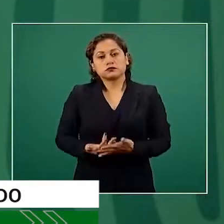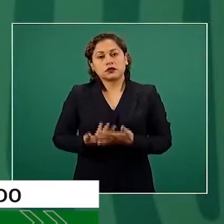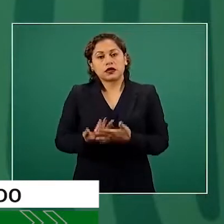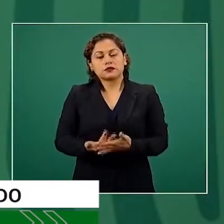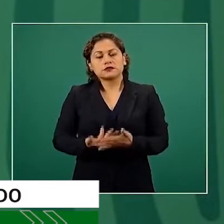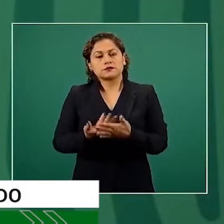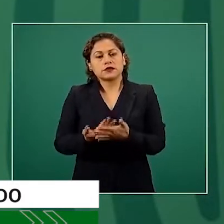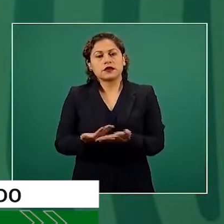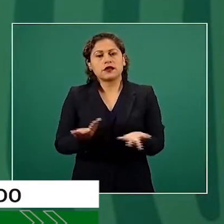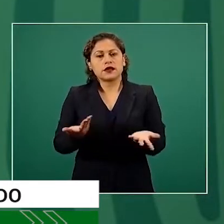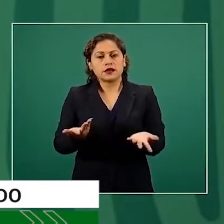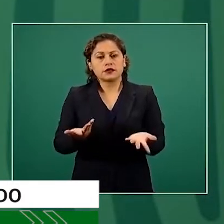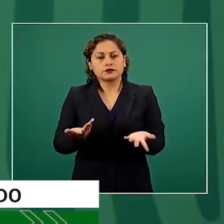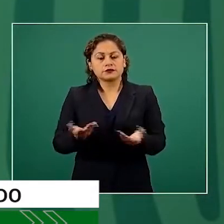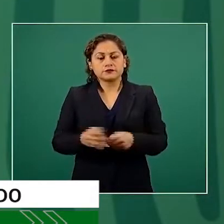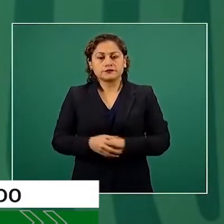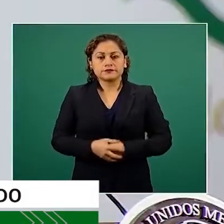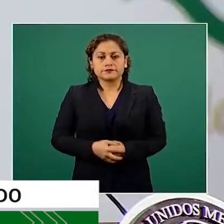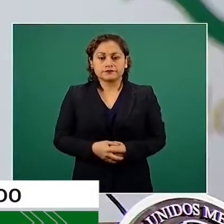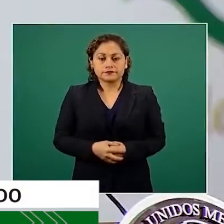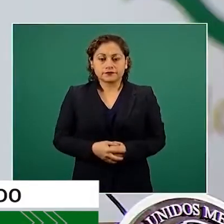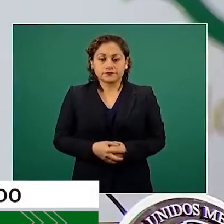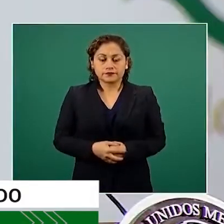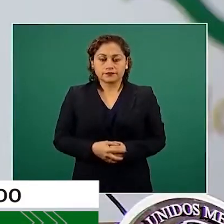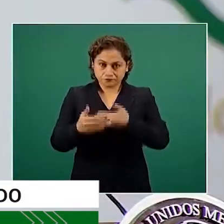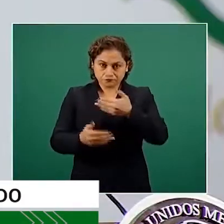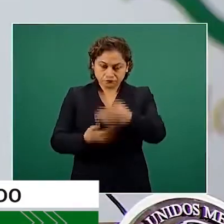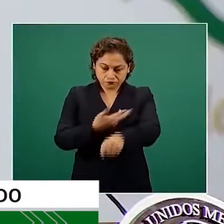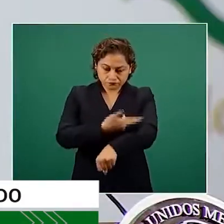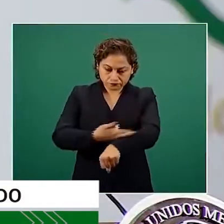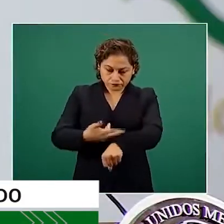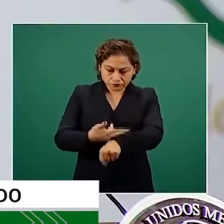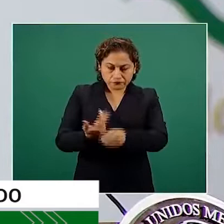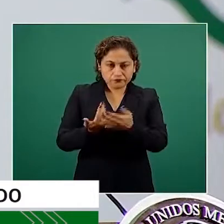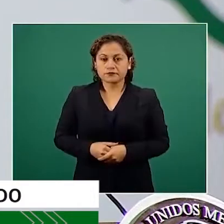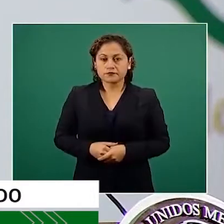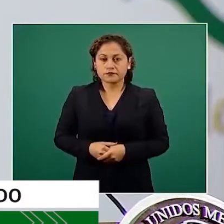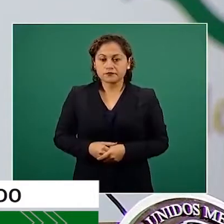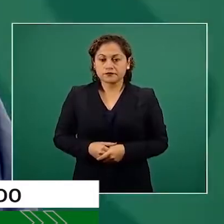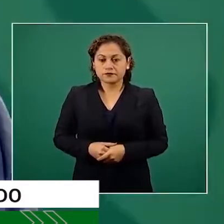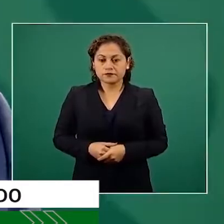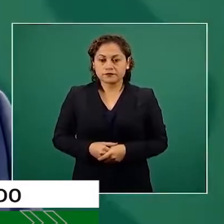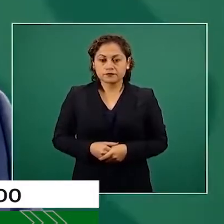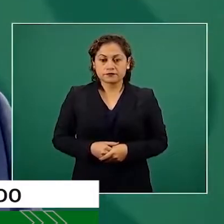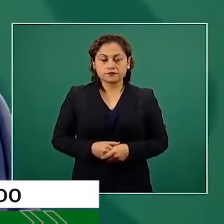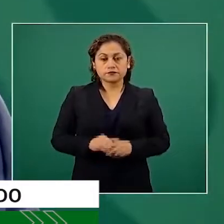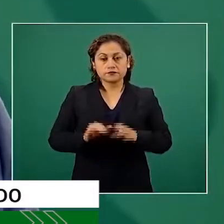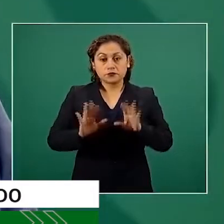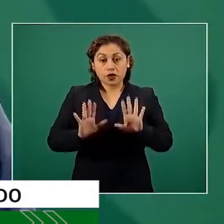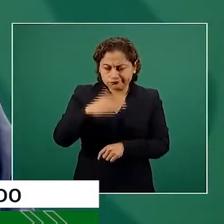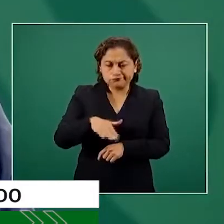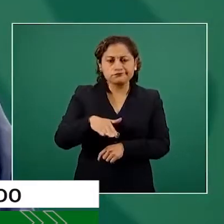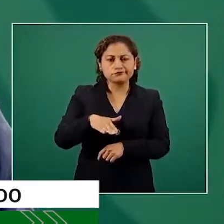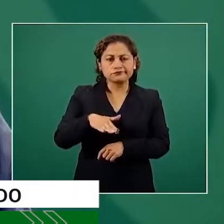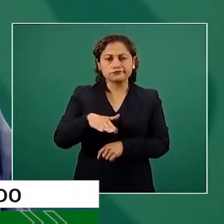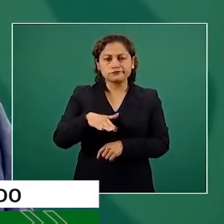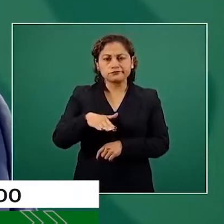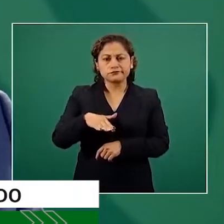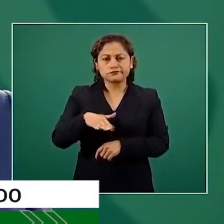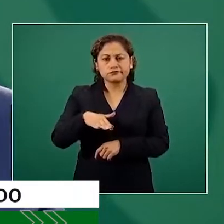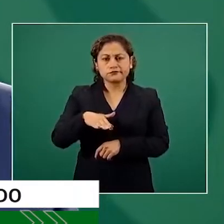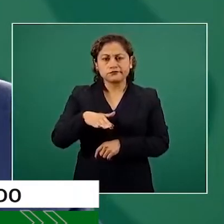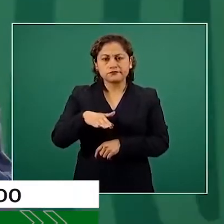se concluya el proceso. En lo que se sabe,